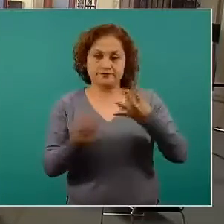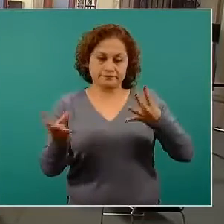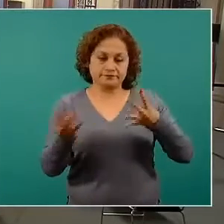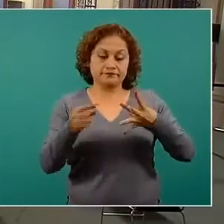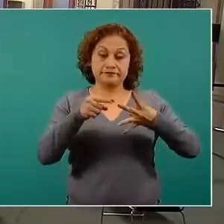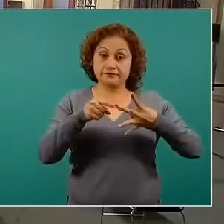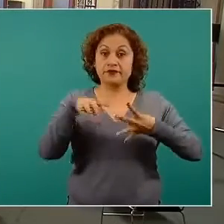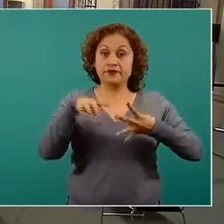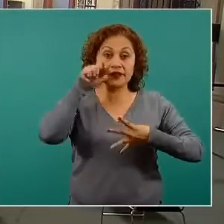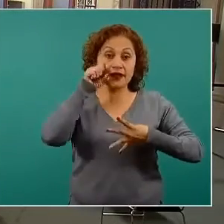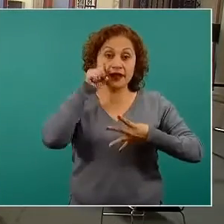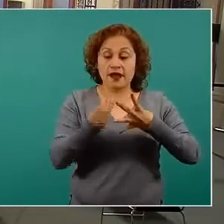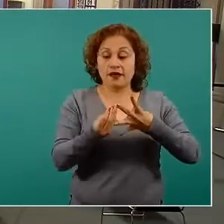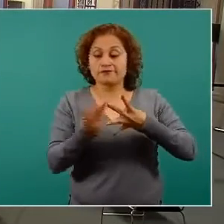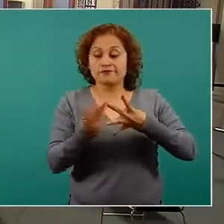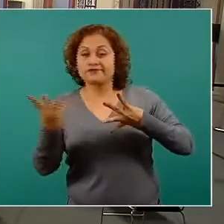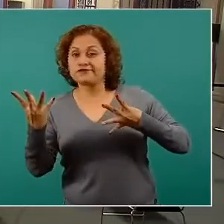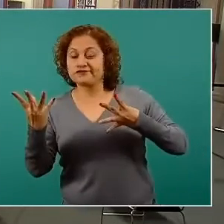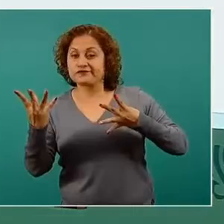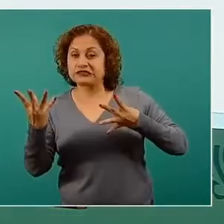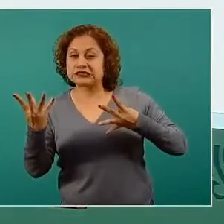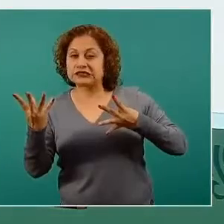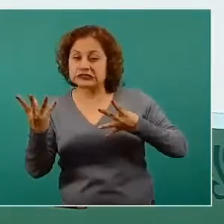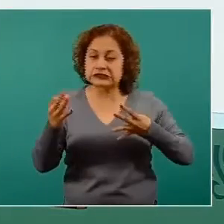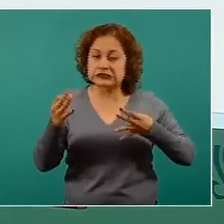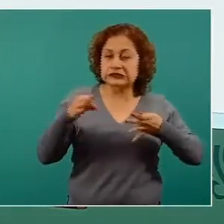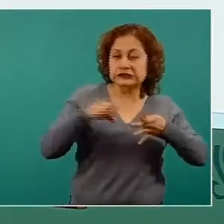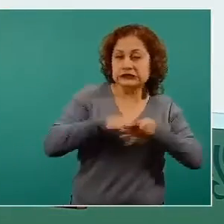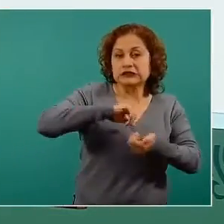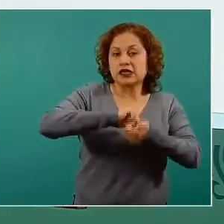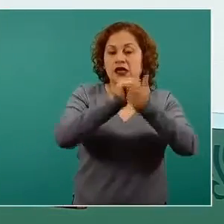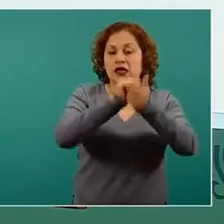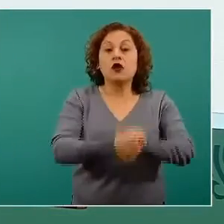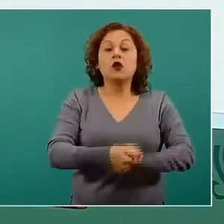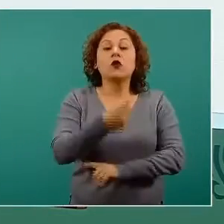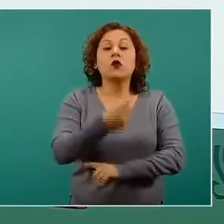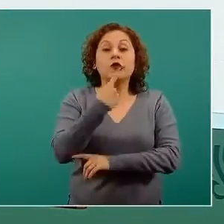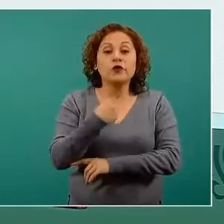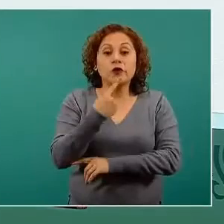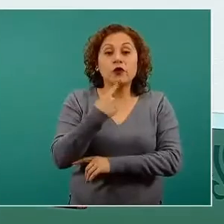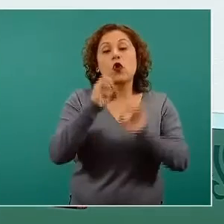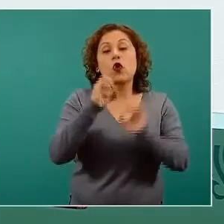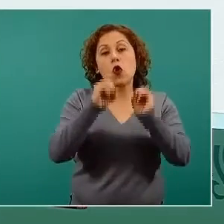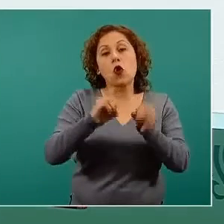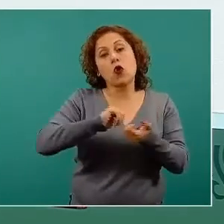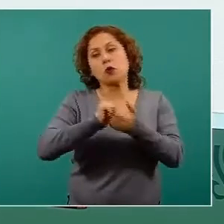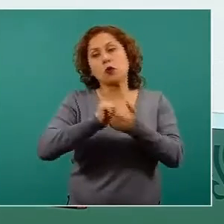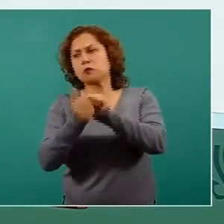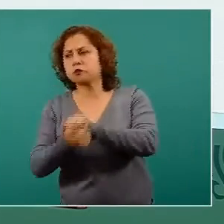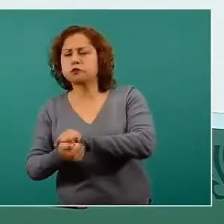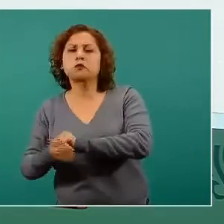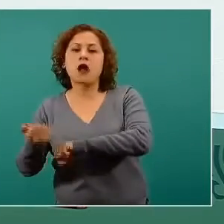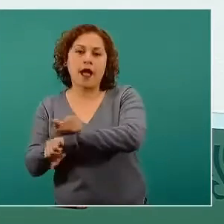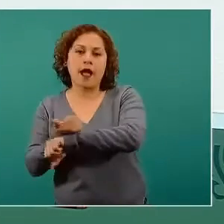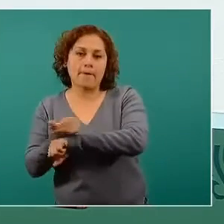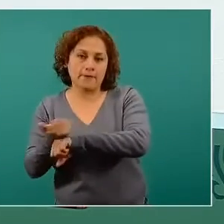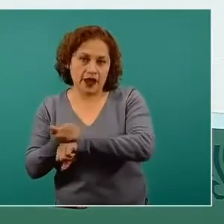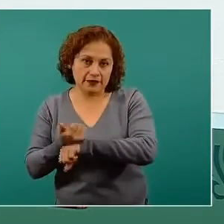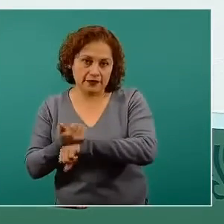están más, un poco más pegados a tener un nivel máximo, o sea, el rojo, que a